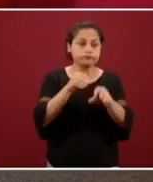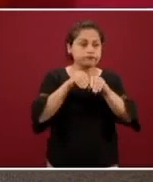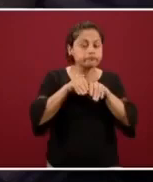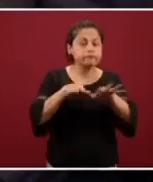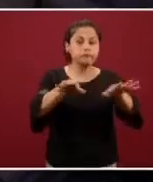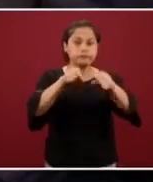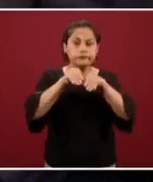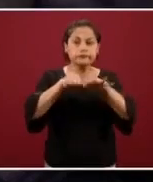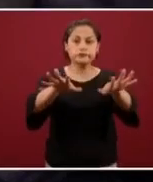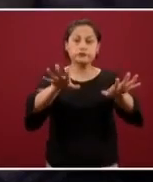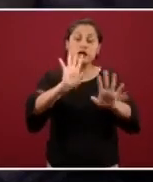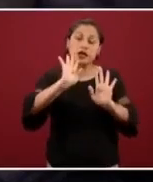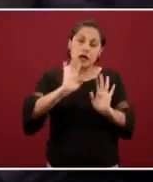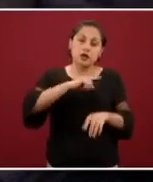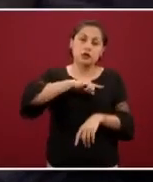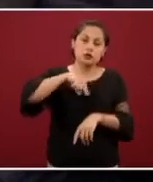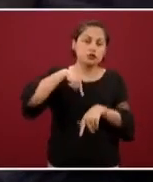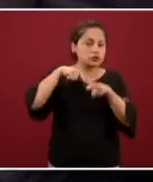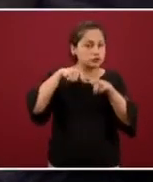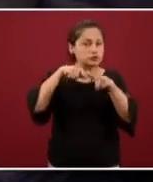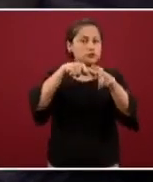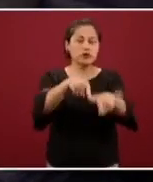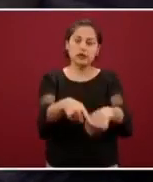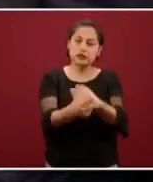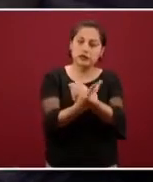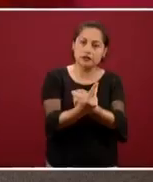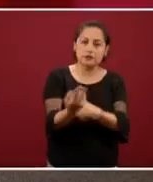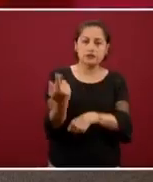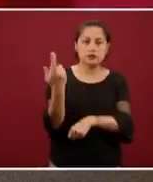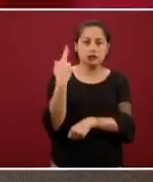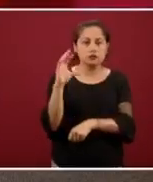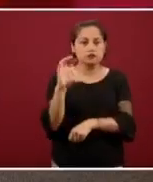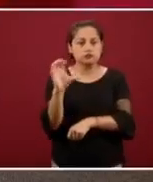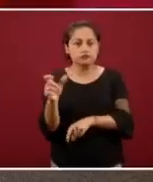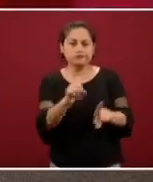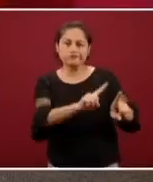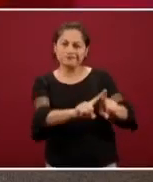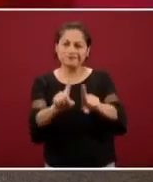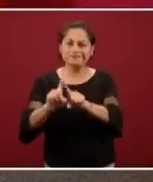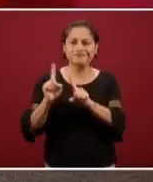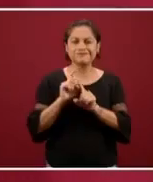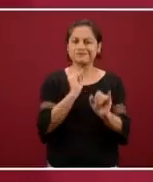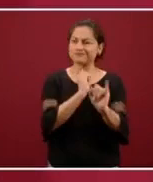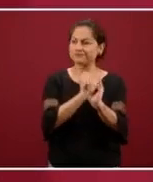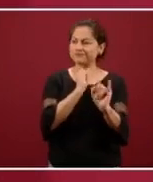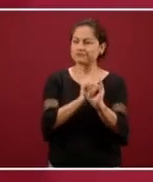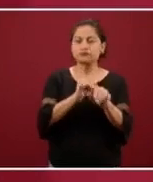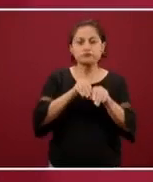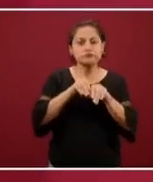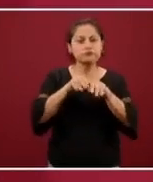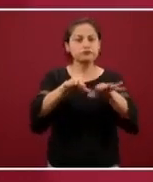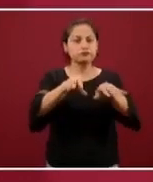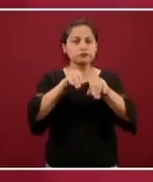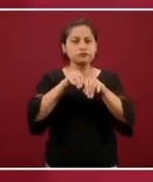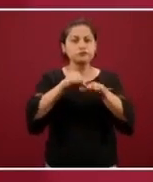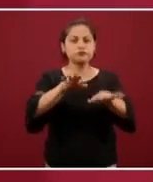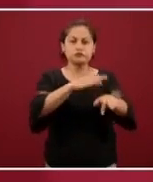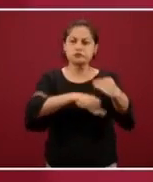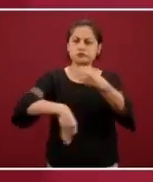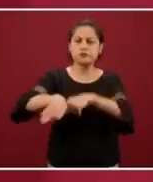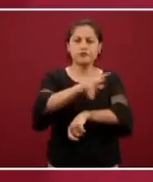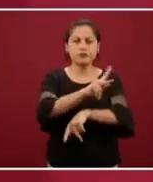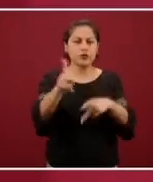mensajes en televisión, en radio, en la página, en redes sociales, para que les llegue a la mayor cantidad de